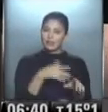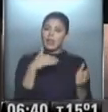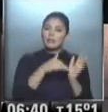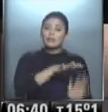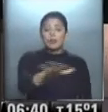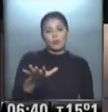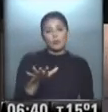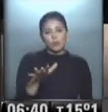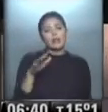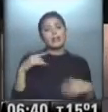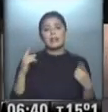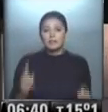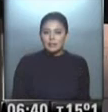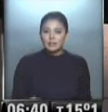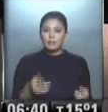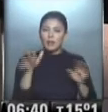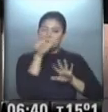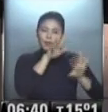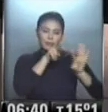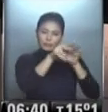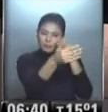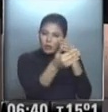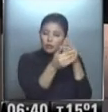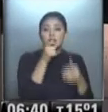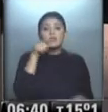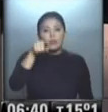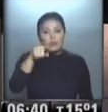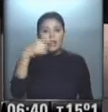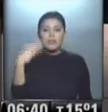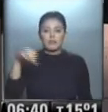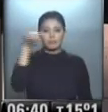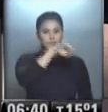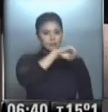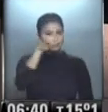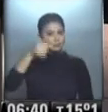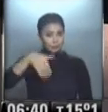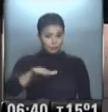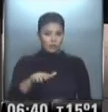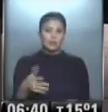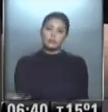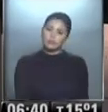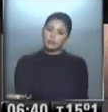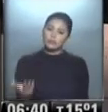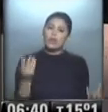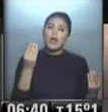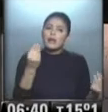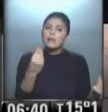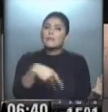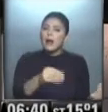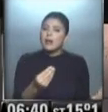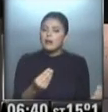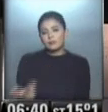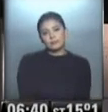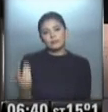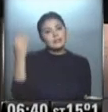para colmo están reduciendo la visibilidad. Y si usted va a conducir en las próximas horas, ¿con qué se va a encontrar? Se